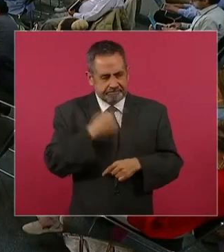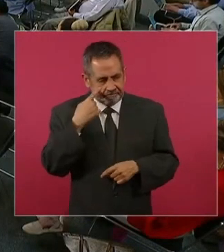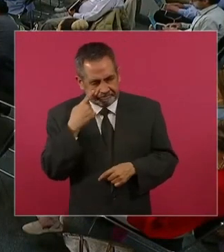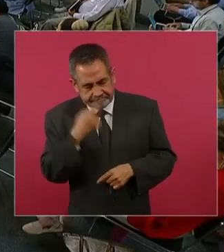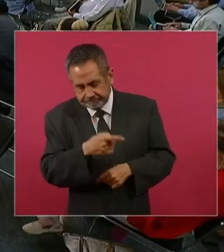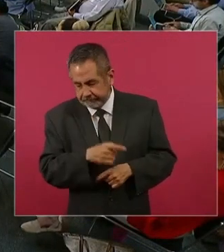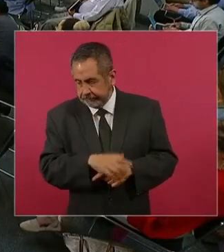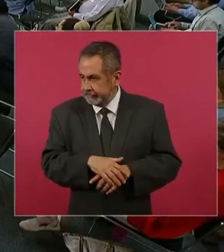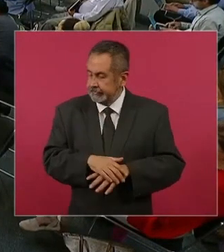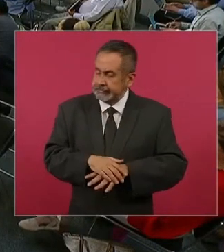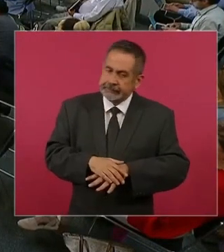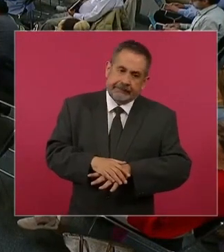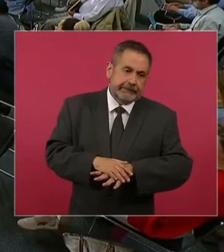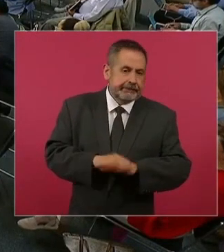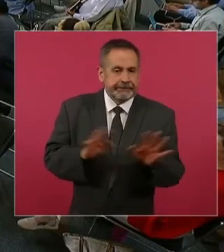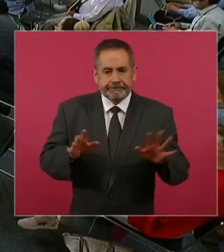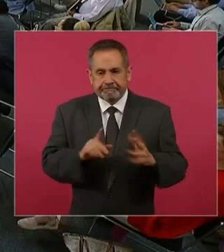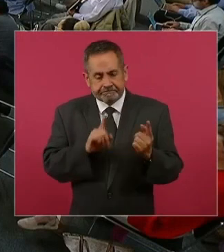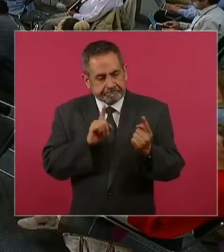pero